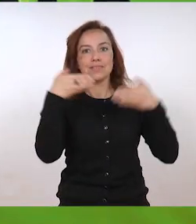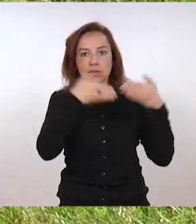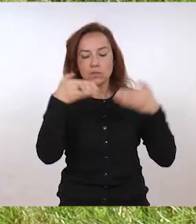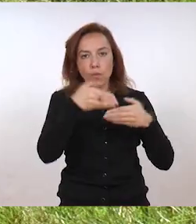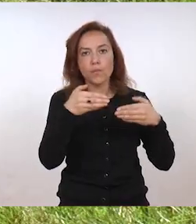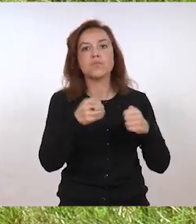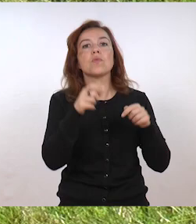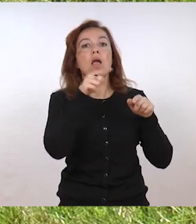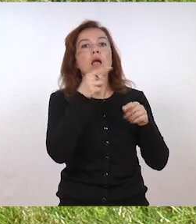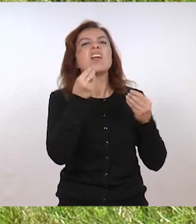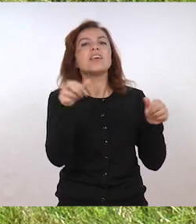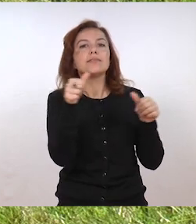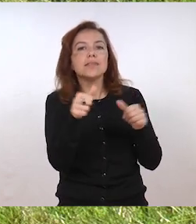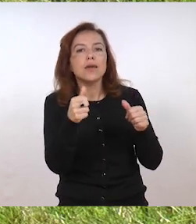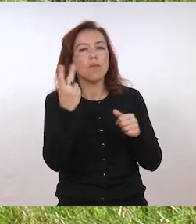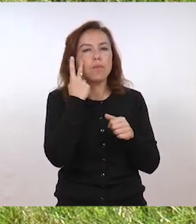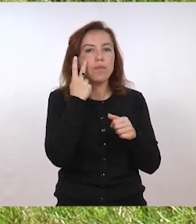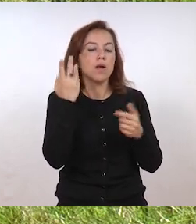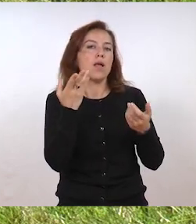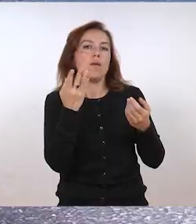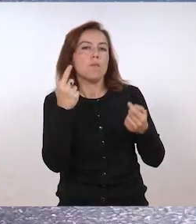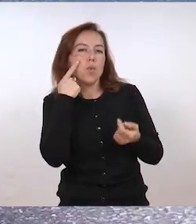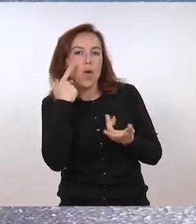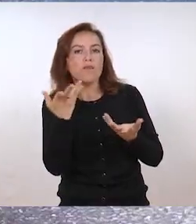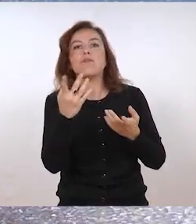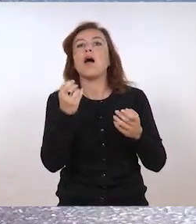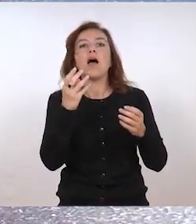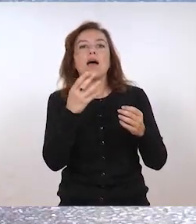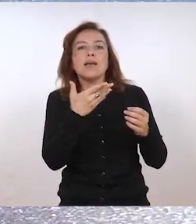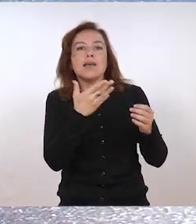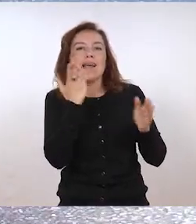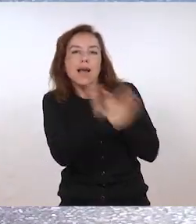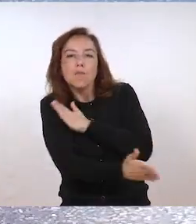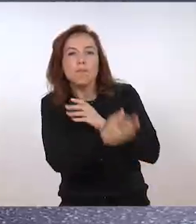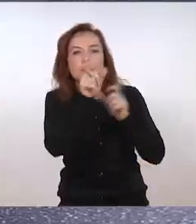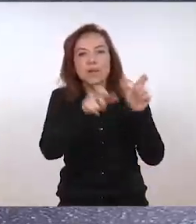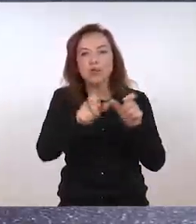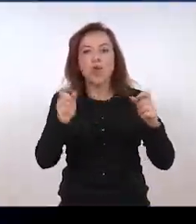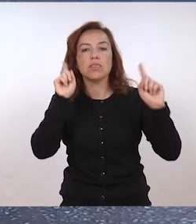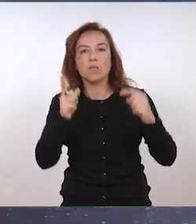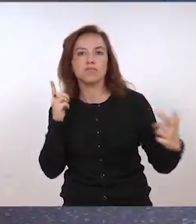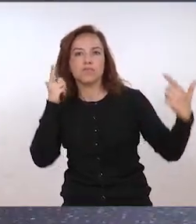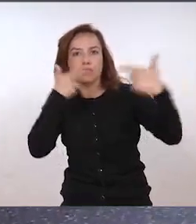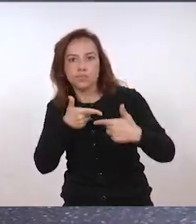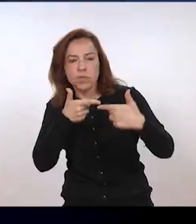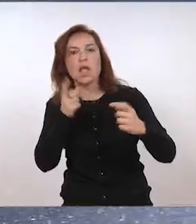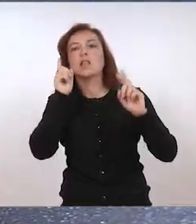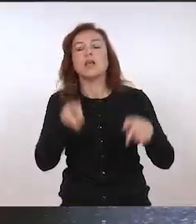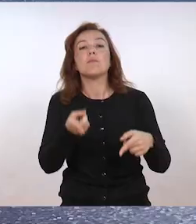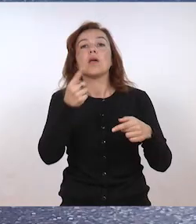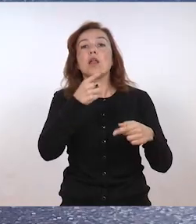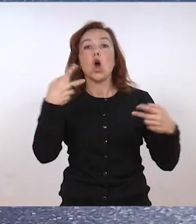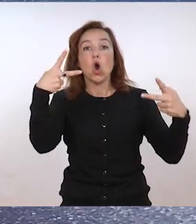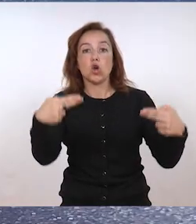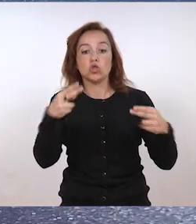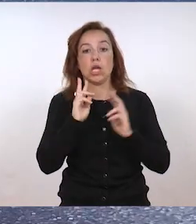Nacional. La extracción del personal VIP en medio de una situación crítica que incluía un enfrentamiento con armas de fuego y corte de ruta